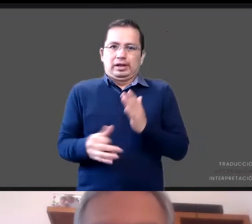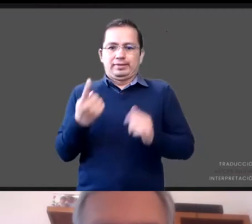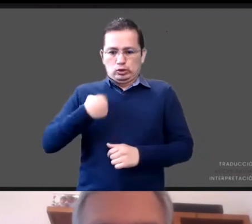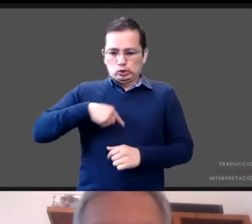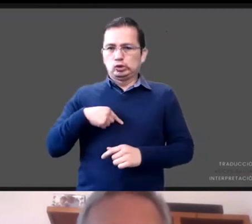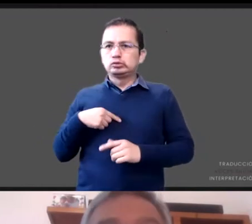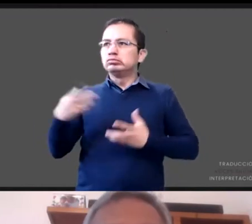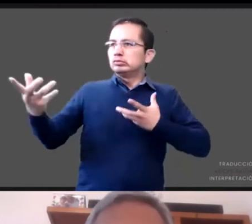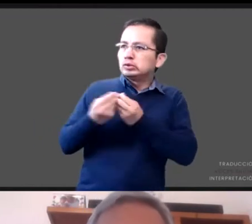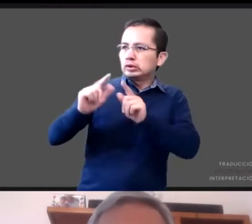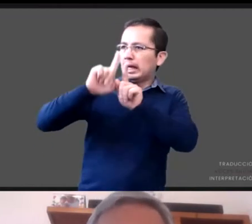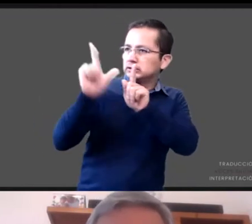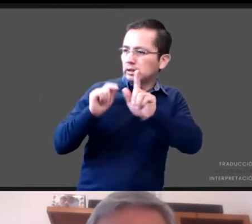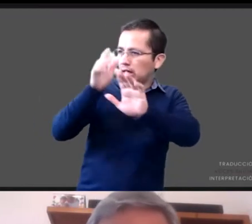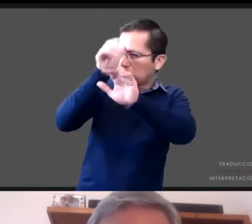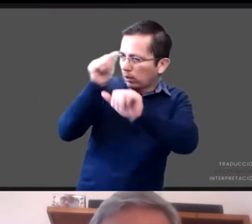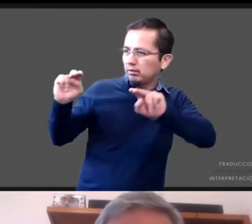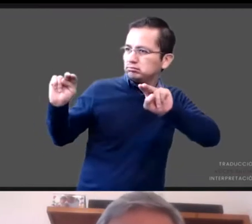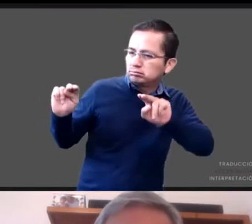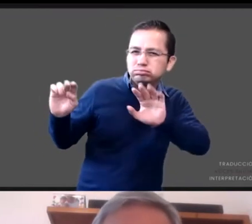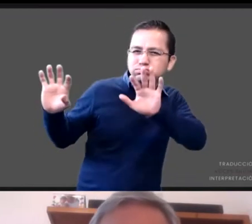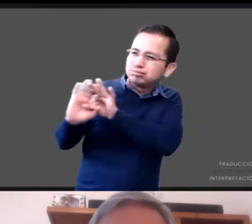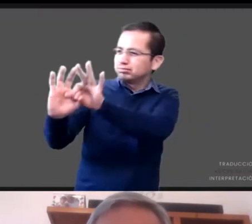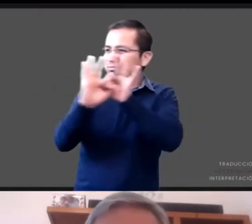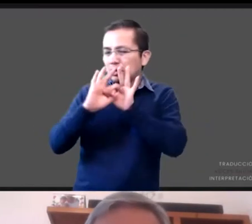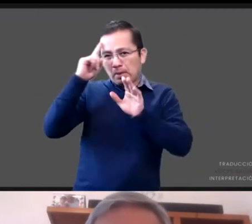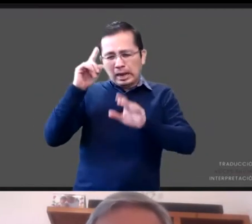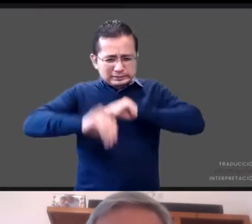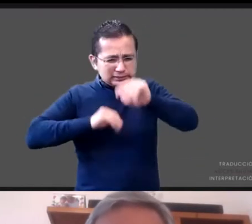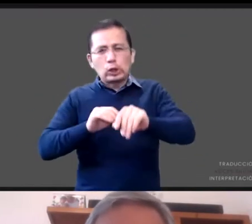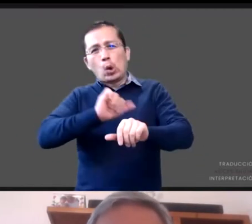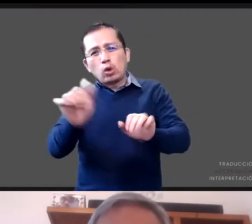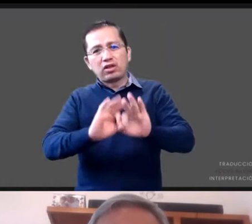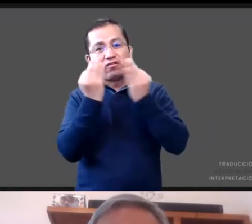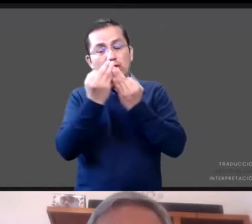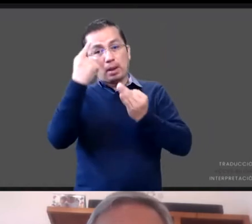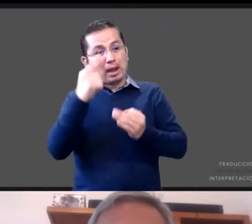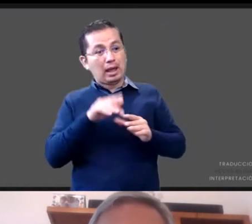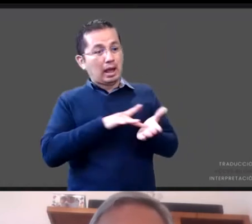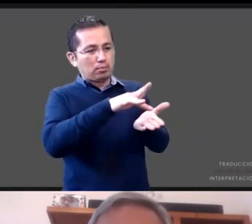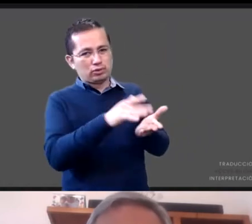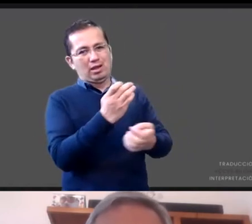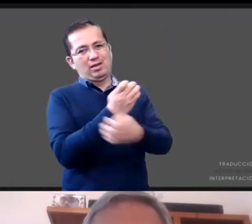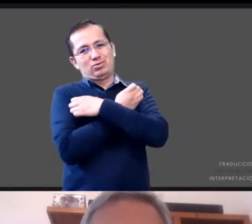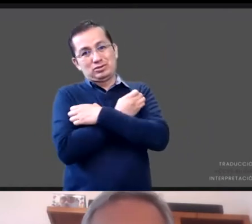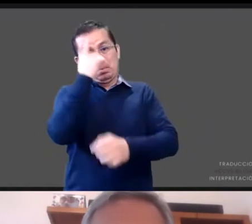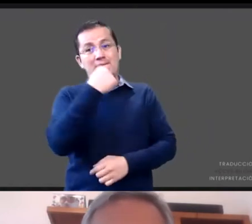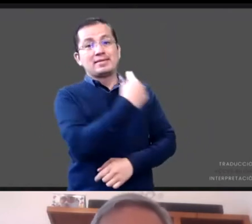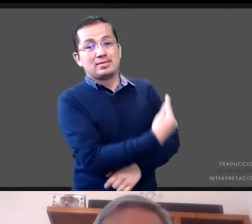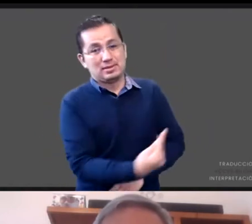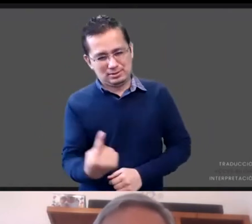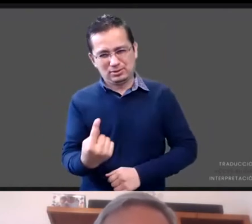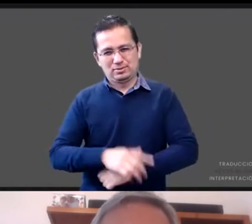acuerdo nacional y una corresponsabilidad por la educación de niños y niñas. Vamos a pasar al segundo